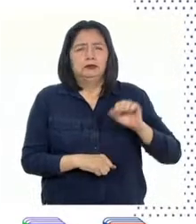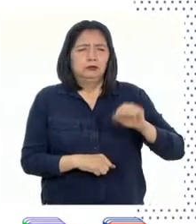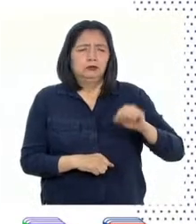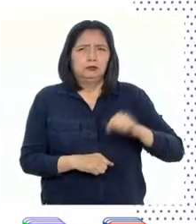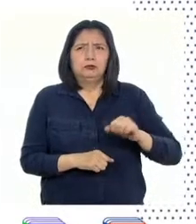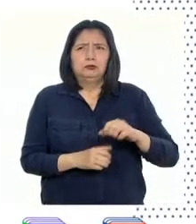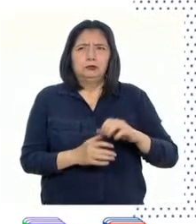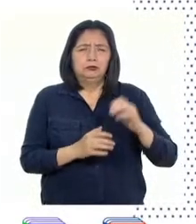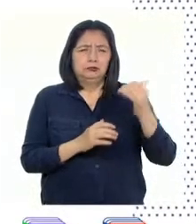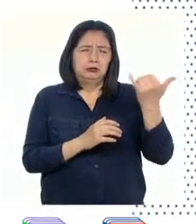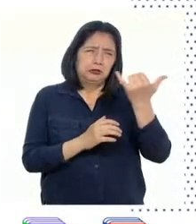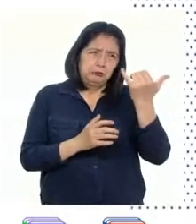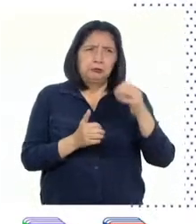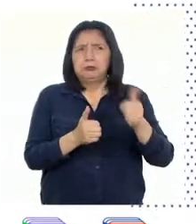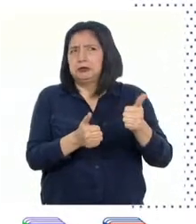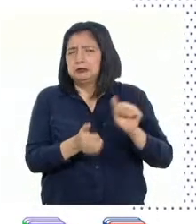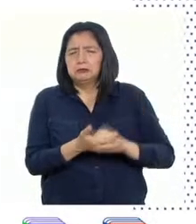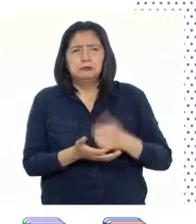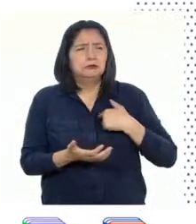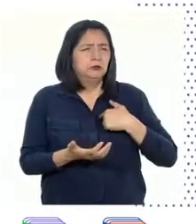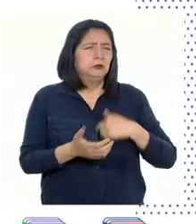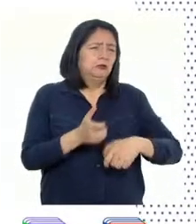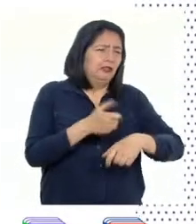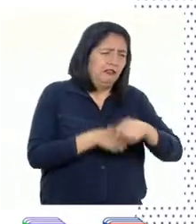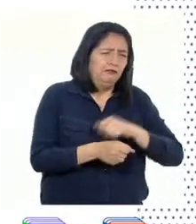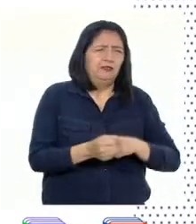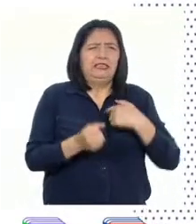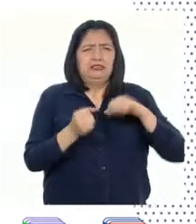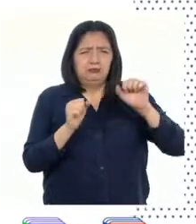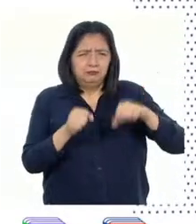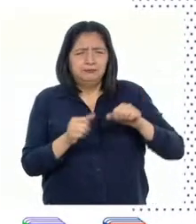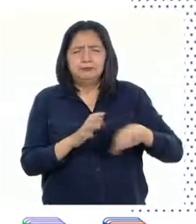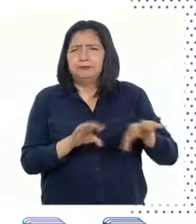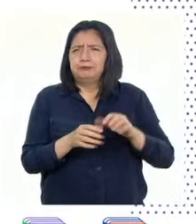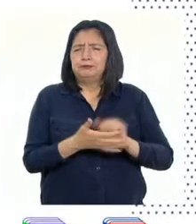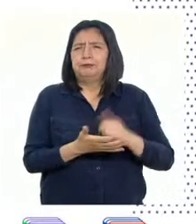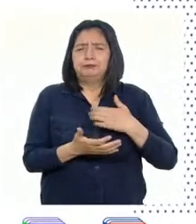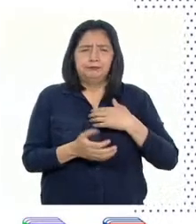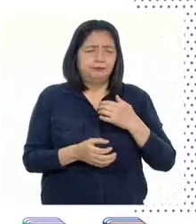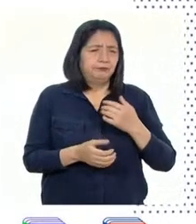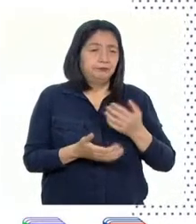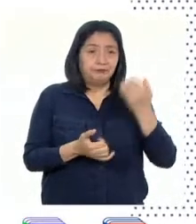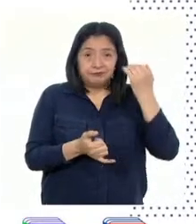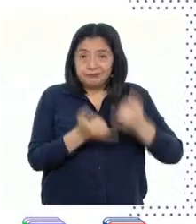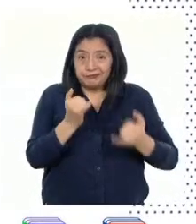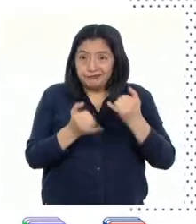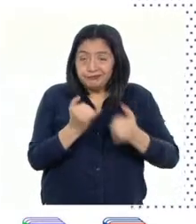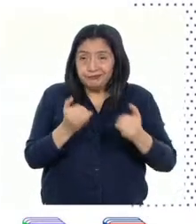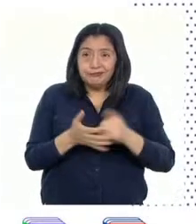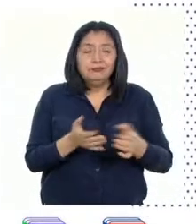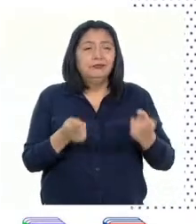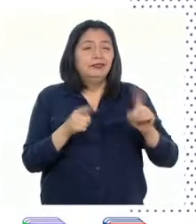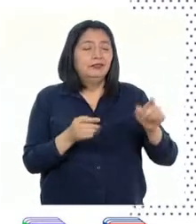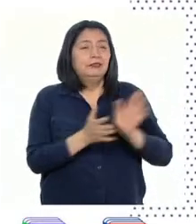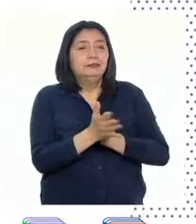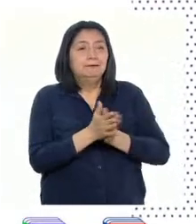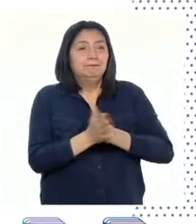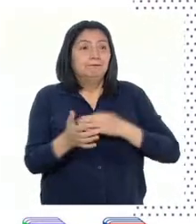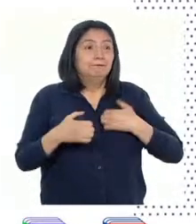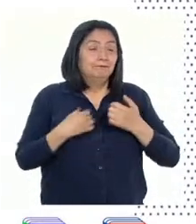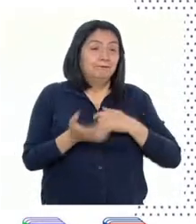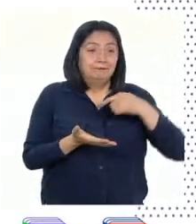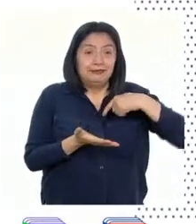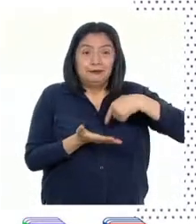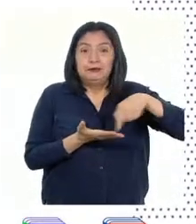grabé bien hecho, lo hice con mucho esfuerzo, dedicación, y a las finales, cuando estaba muy emocionada